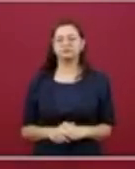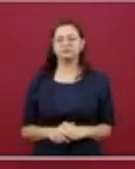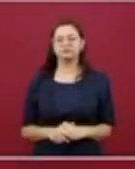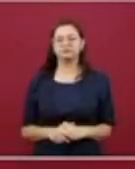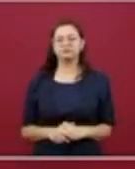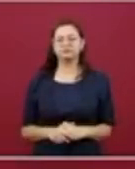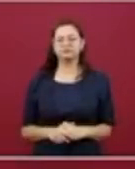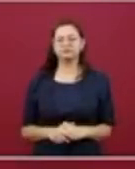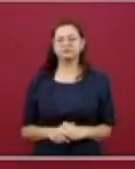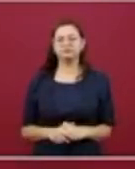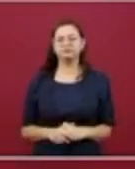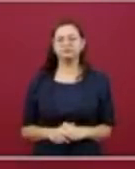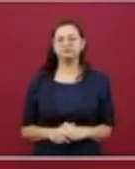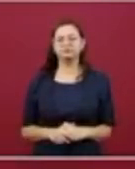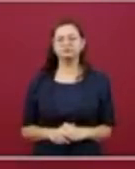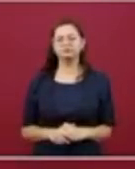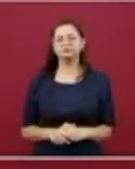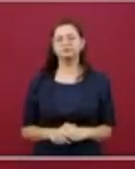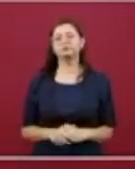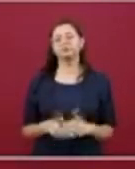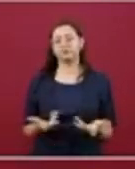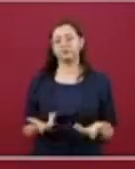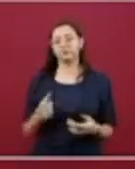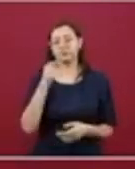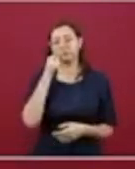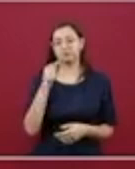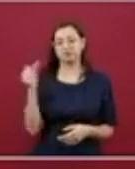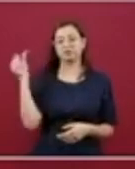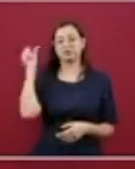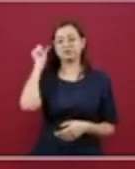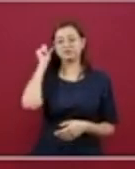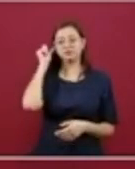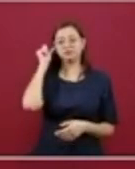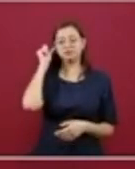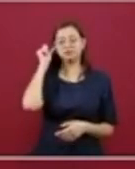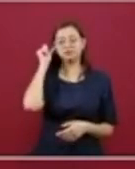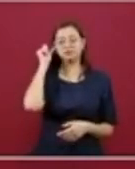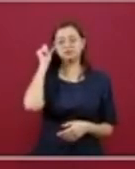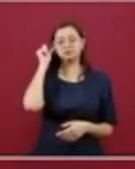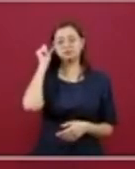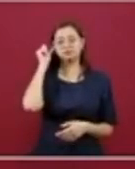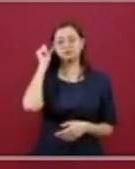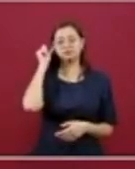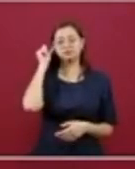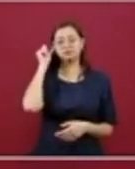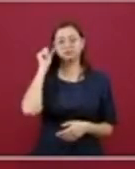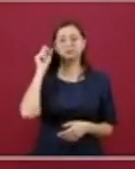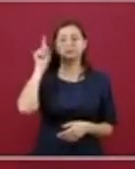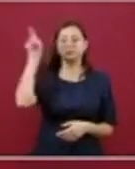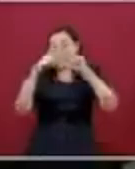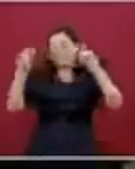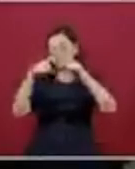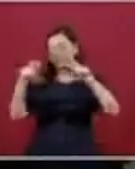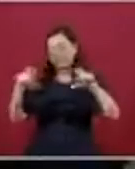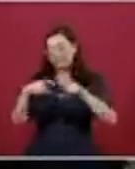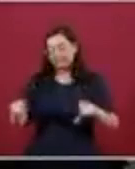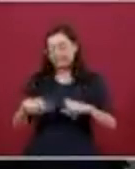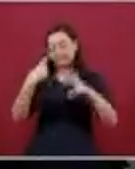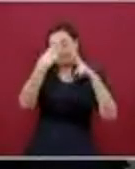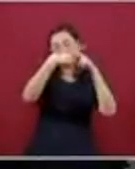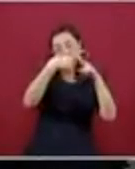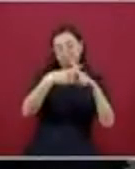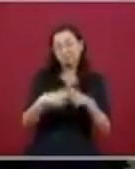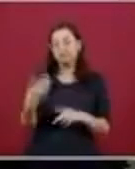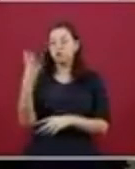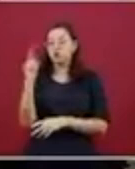el viernes pasado del presidente de la Comisión Reguladora de Energía, dijo ya tener la información necesaria que dará a conocer hoy. Es como